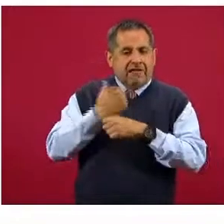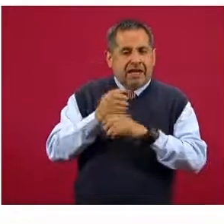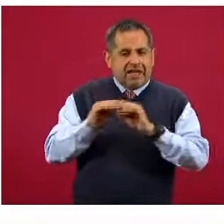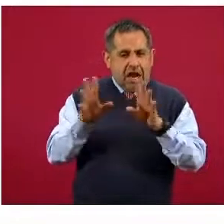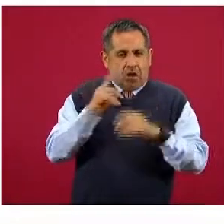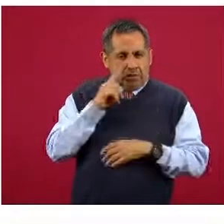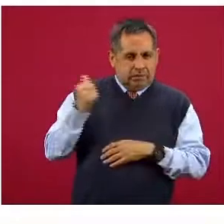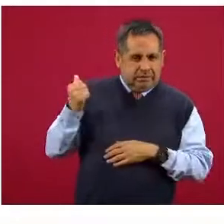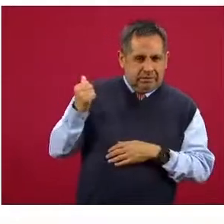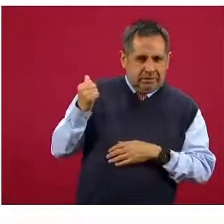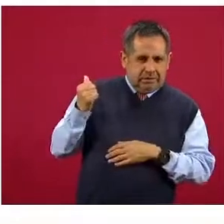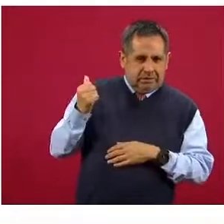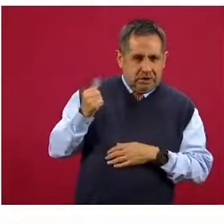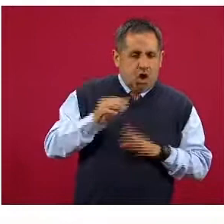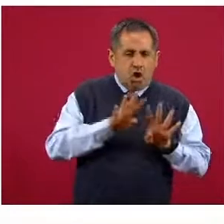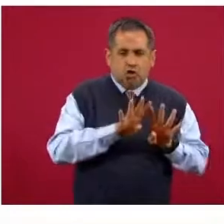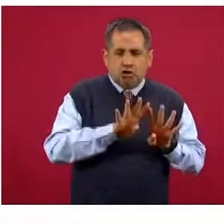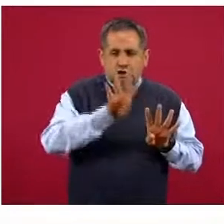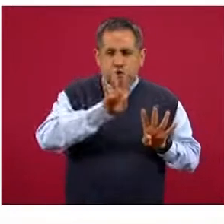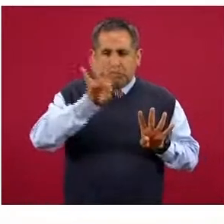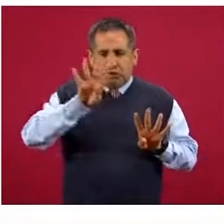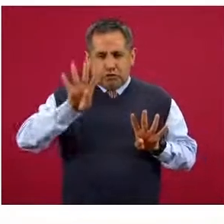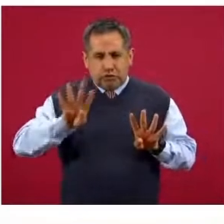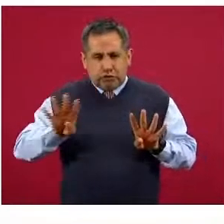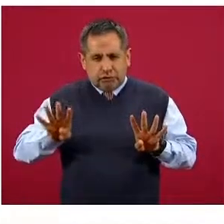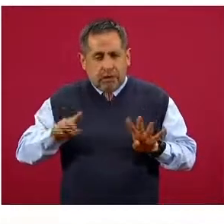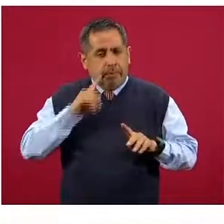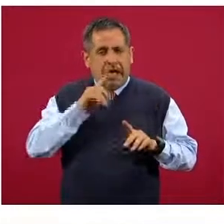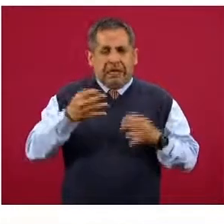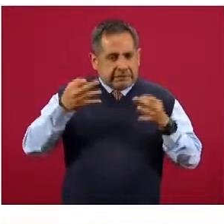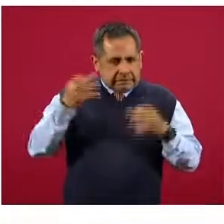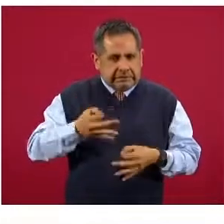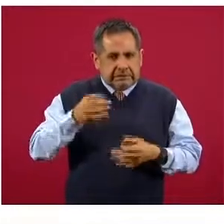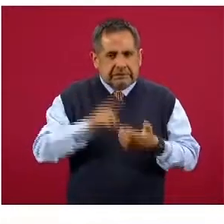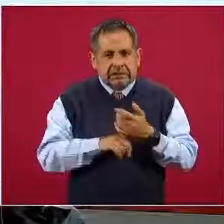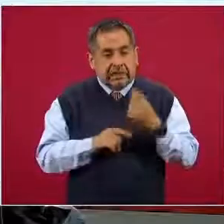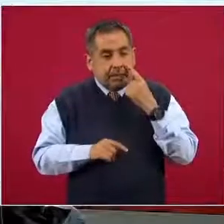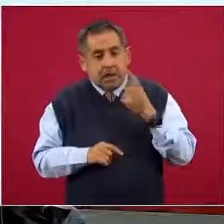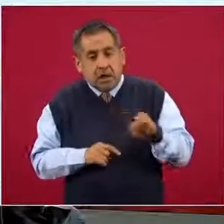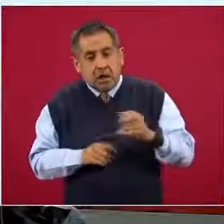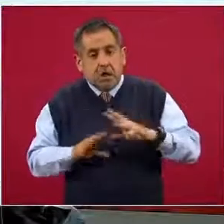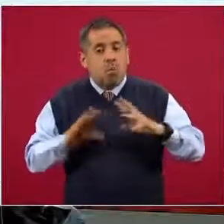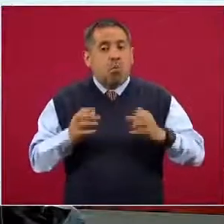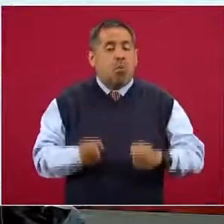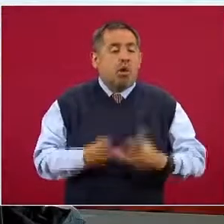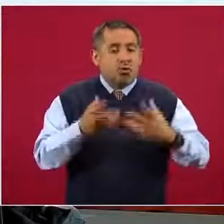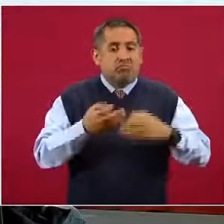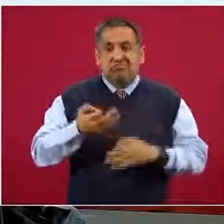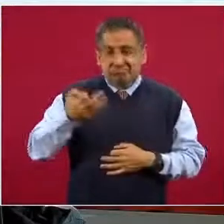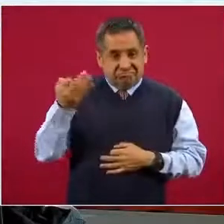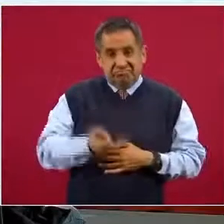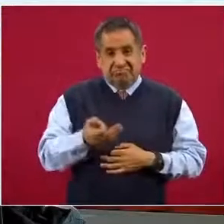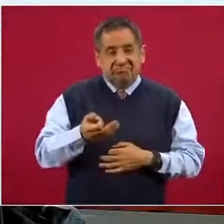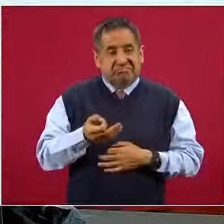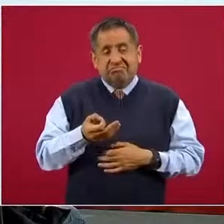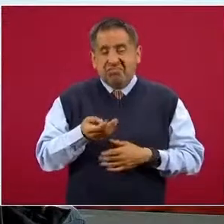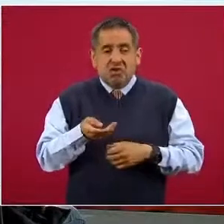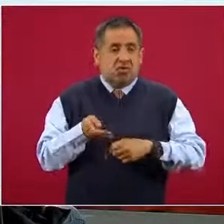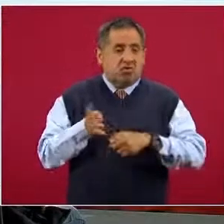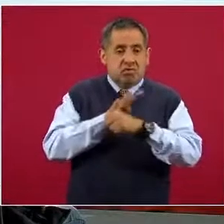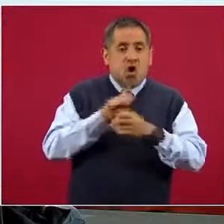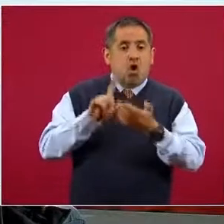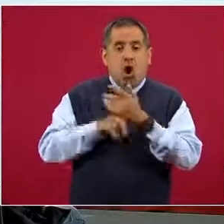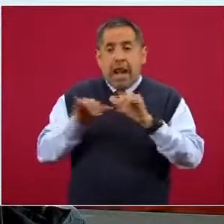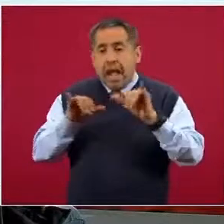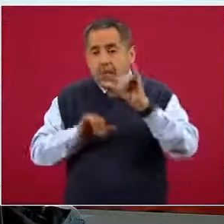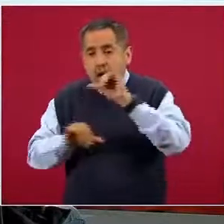estado siempre utilizando para los casos confirmados, vemos la totalidad de casos confirmados por